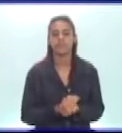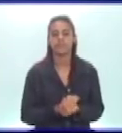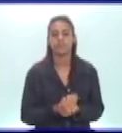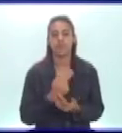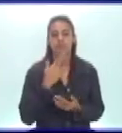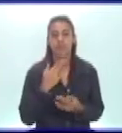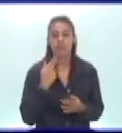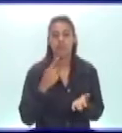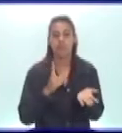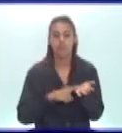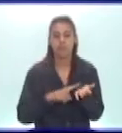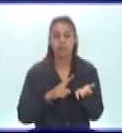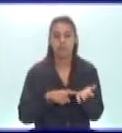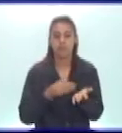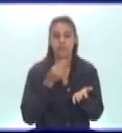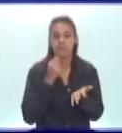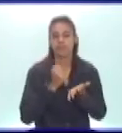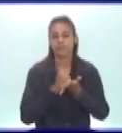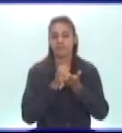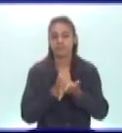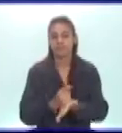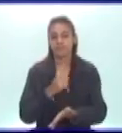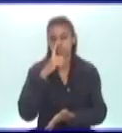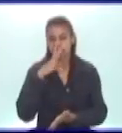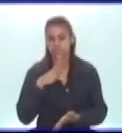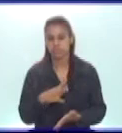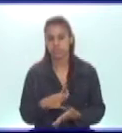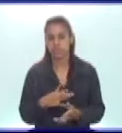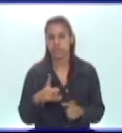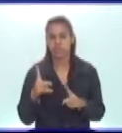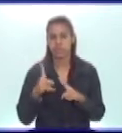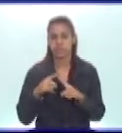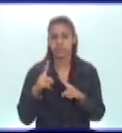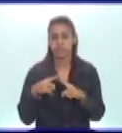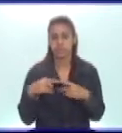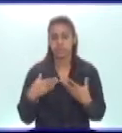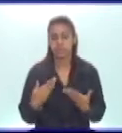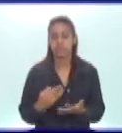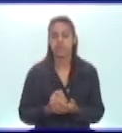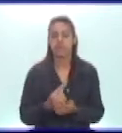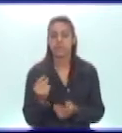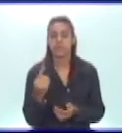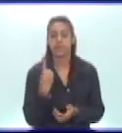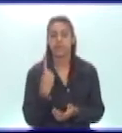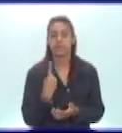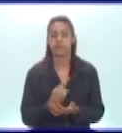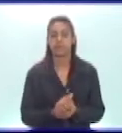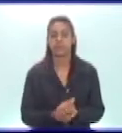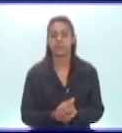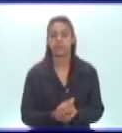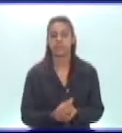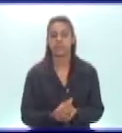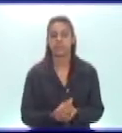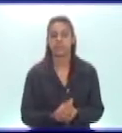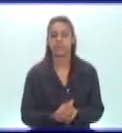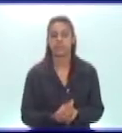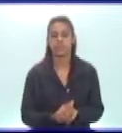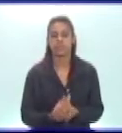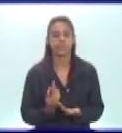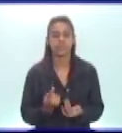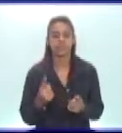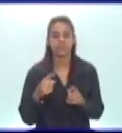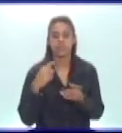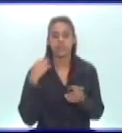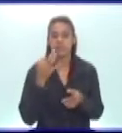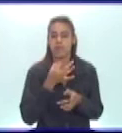¿Cómo los padres pueden apoyar a sus hijos para realizar las tareas escolares? Primero, vamos a ubicarlo en el tema que se va a tratar